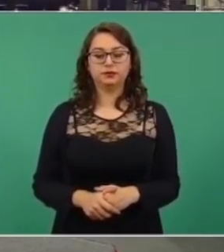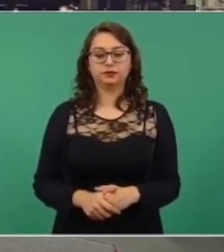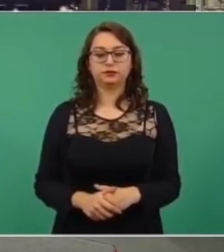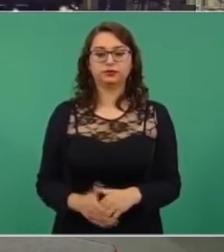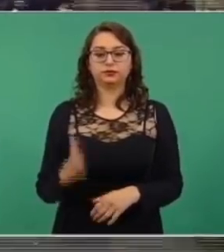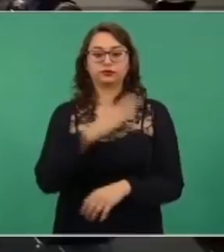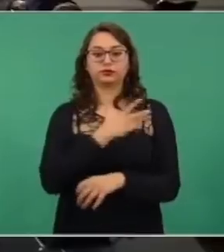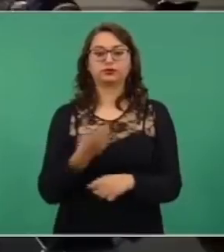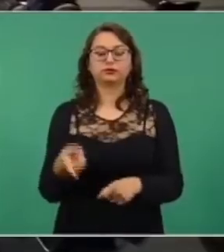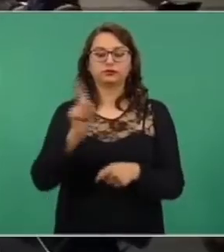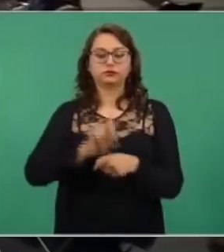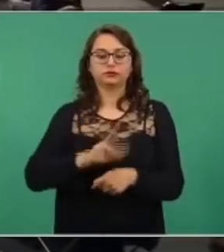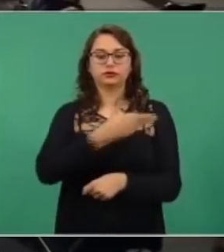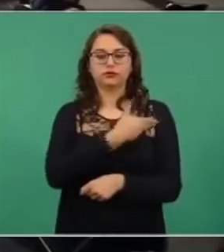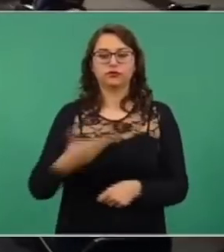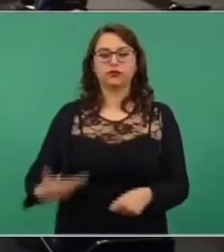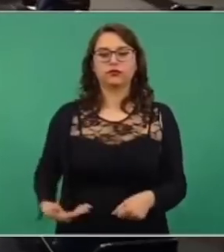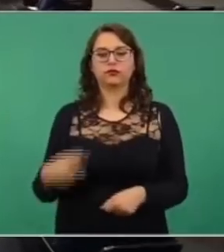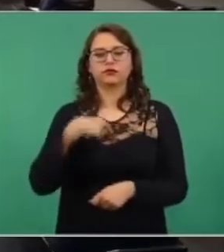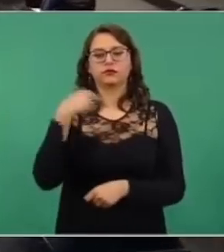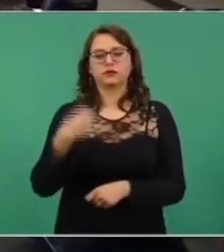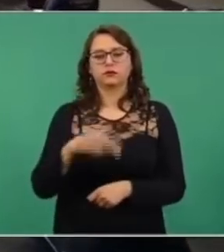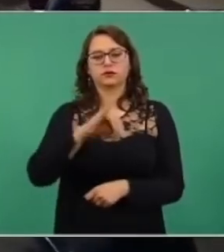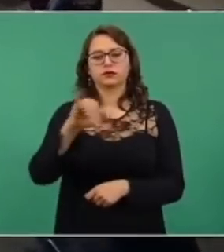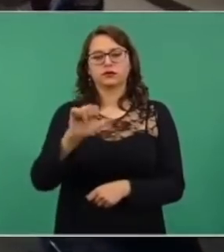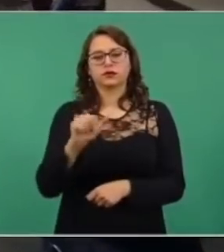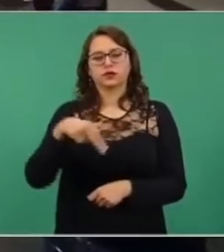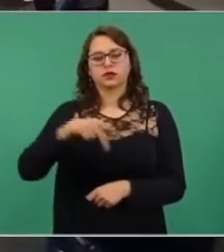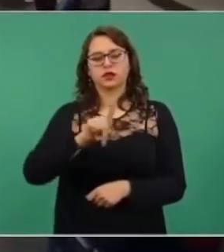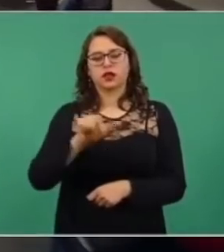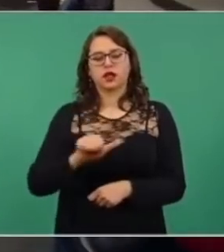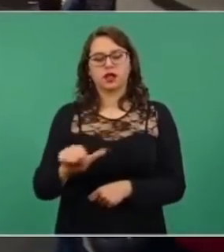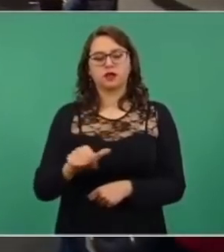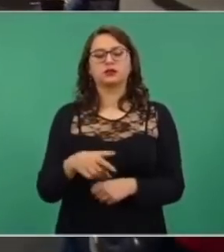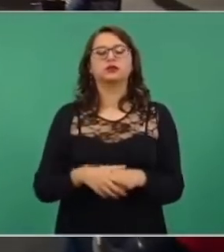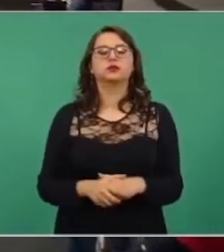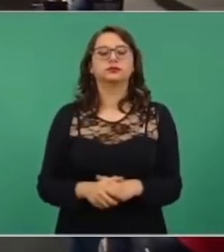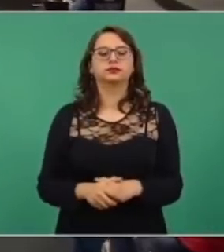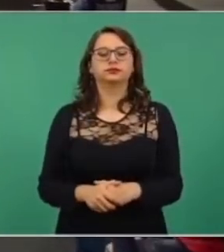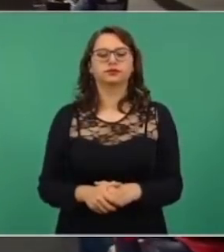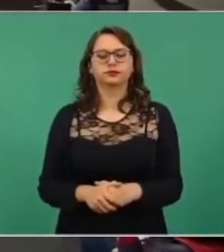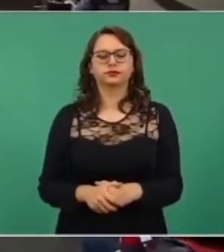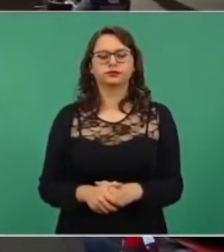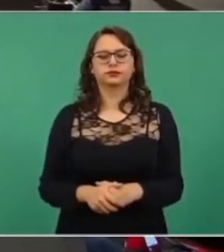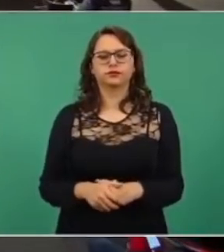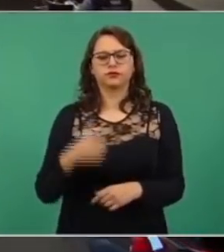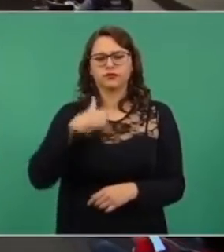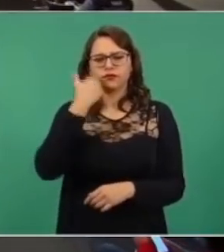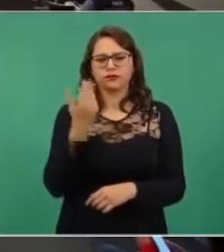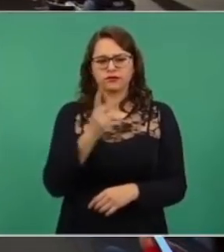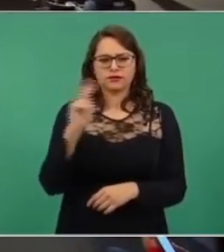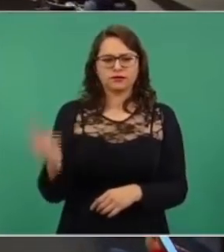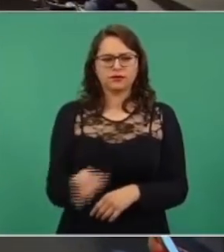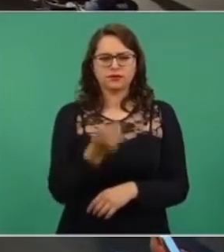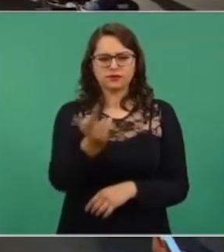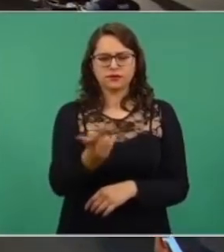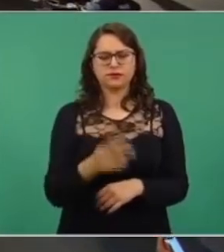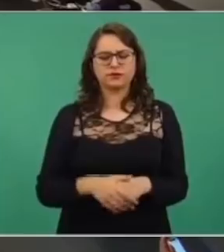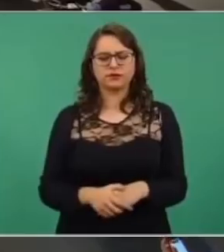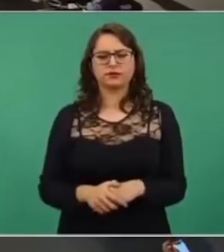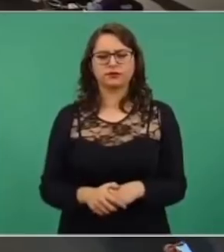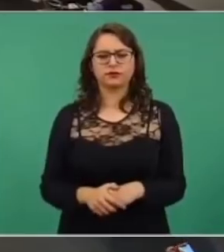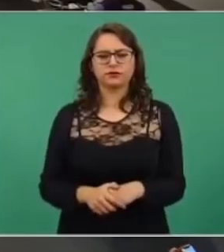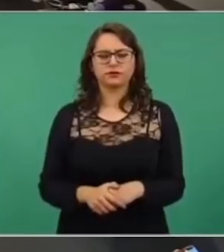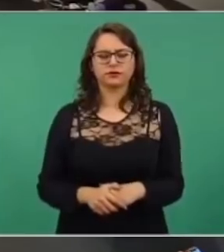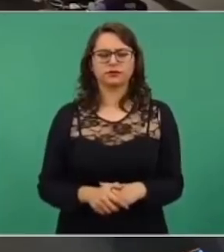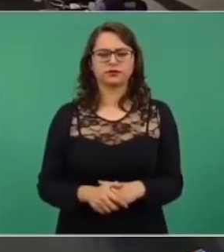Buenos días, presidente. Hans Salazar, de Noticiero en Redes. Preguntarle sobre el programa